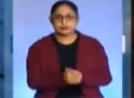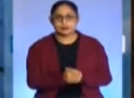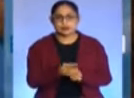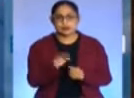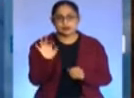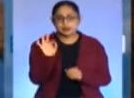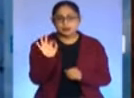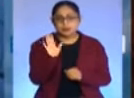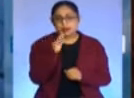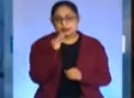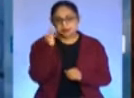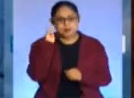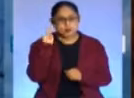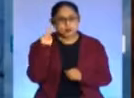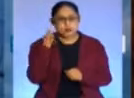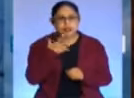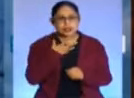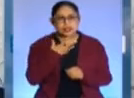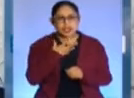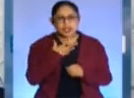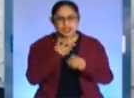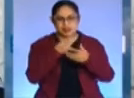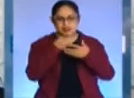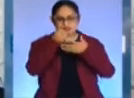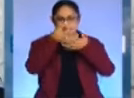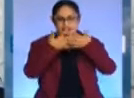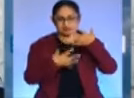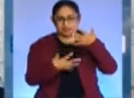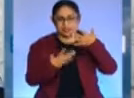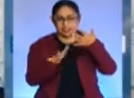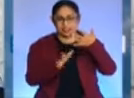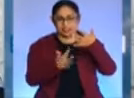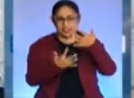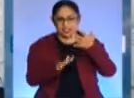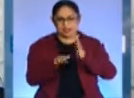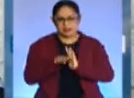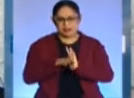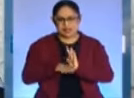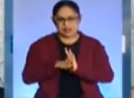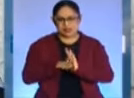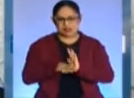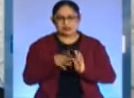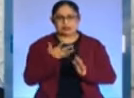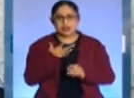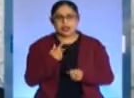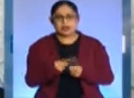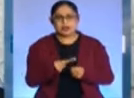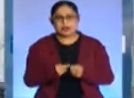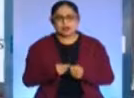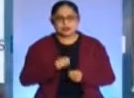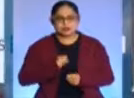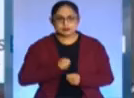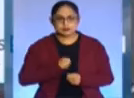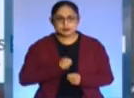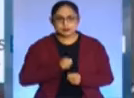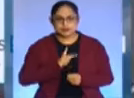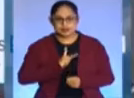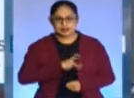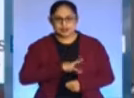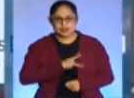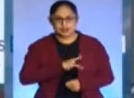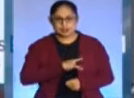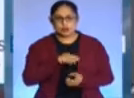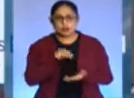Aunque Michoacán se encuentra entre los primeros 10 estados de la República con menor incidencia de casos de VIH, el riesgo